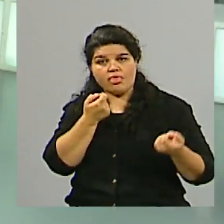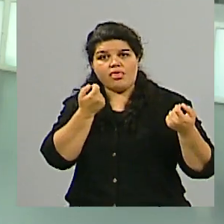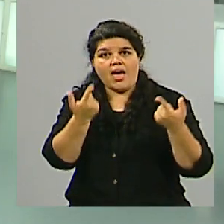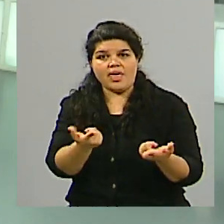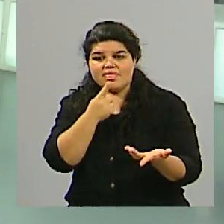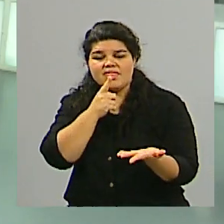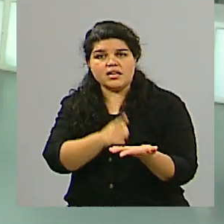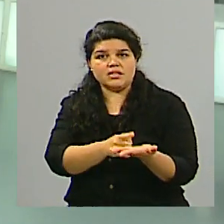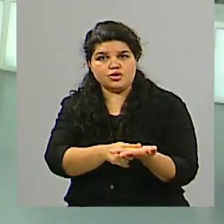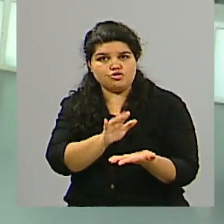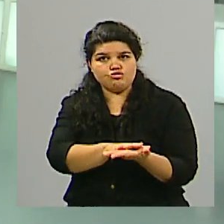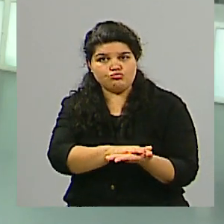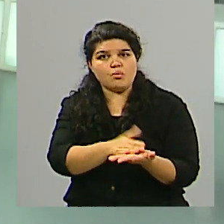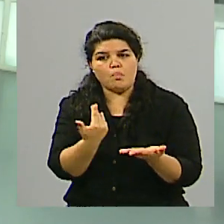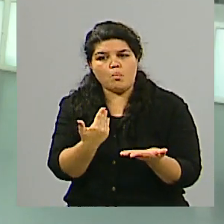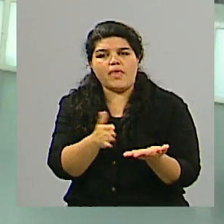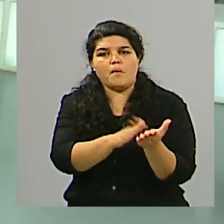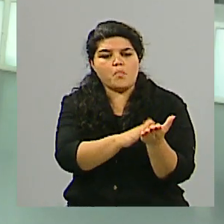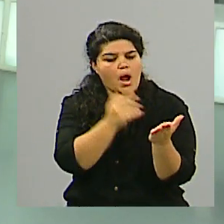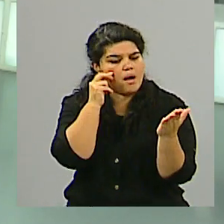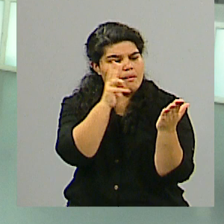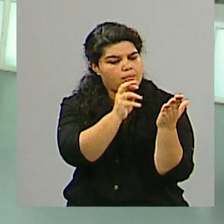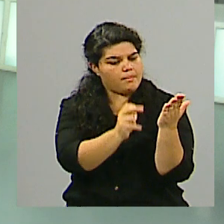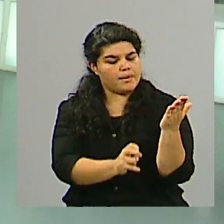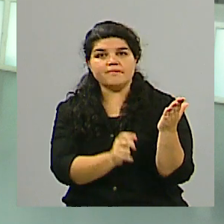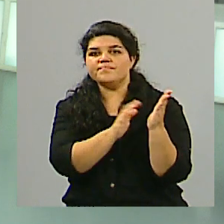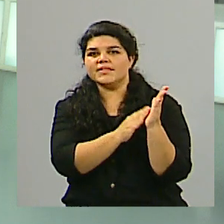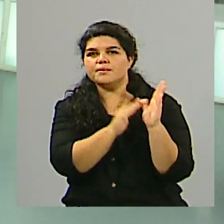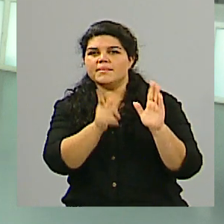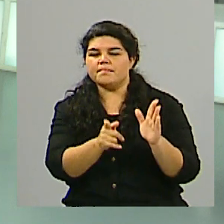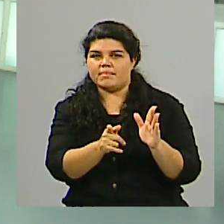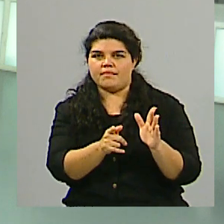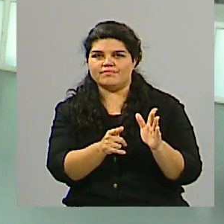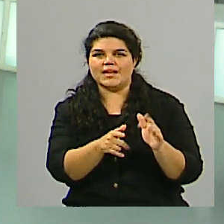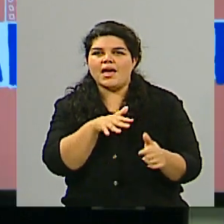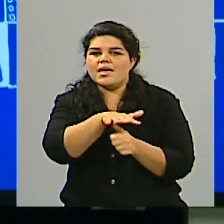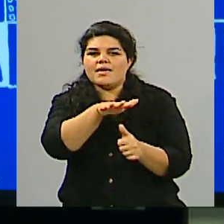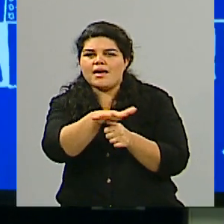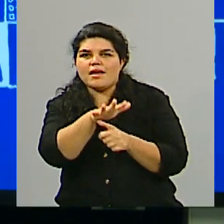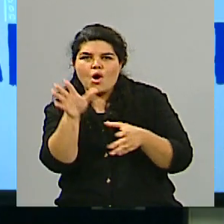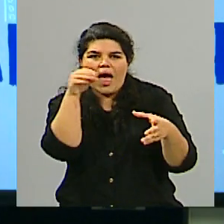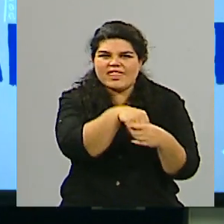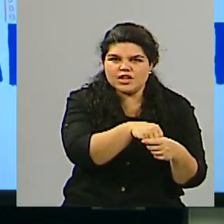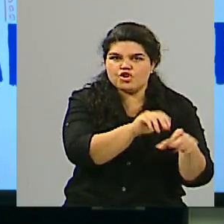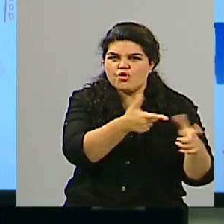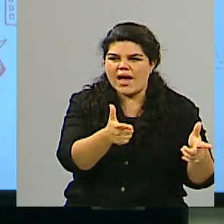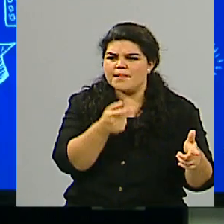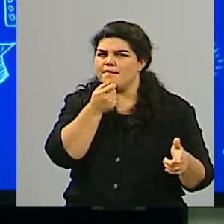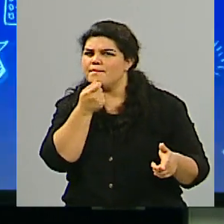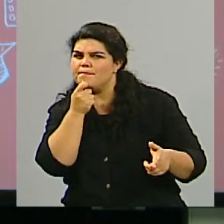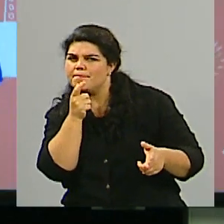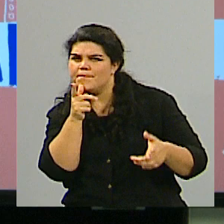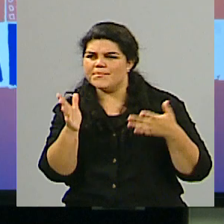pruebas podría haber surgido una interpretación sin enfoque de género, que era la absolución, pues considerar que se pone en duda el relato de